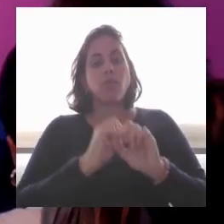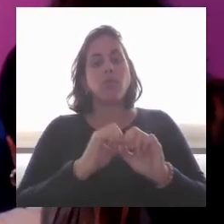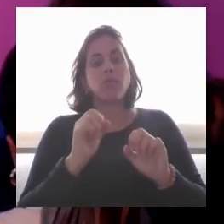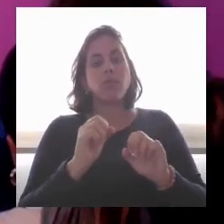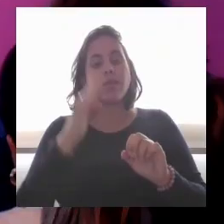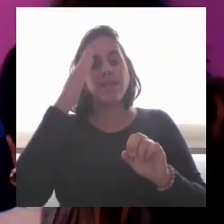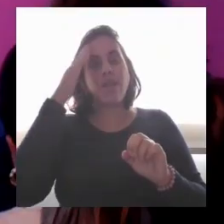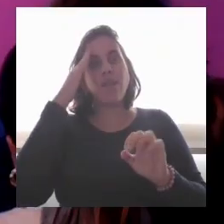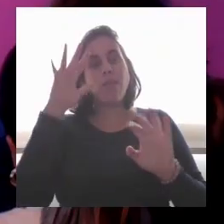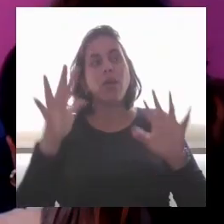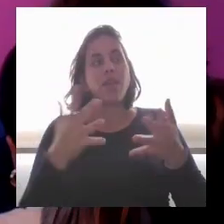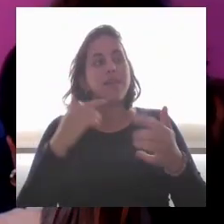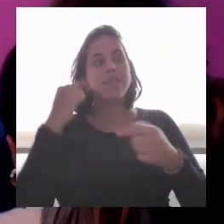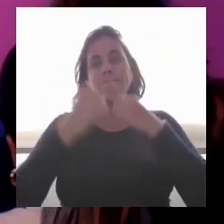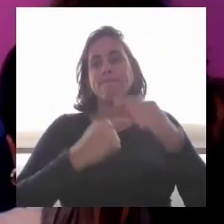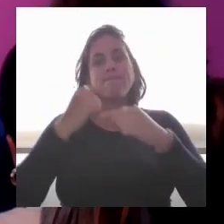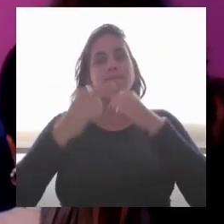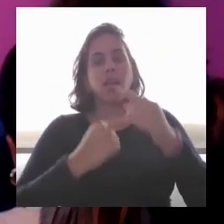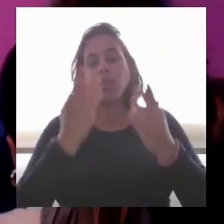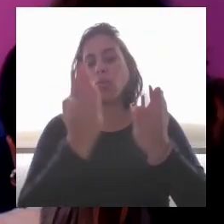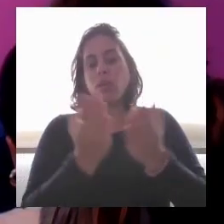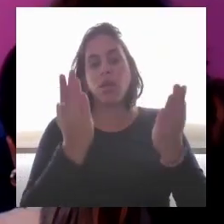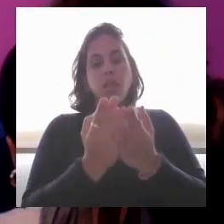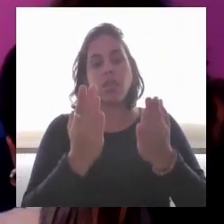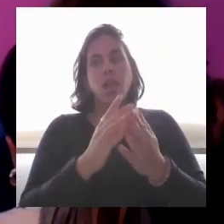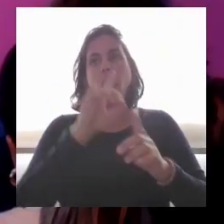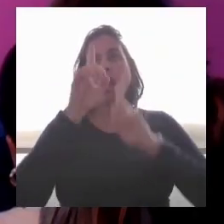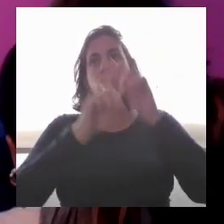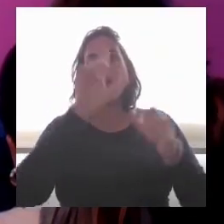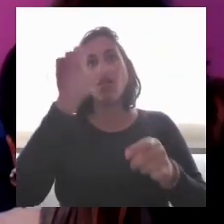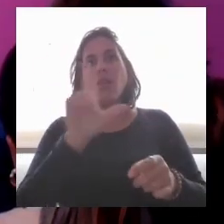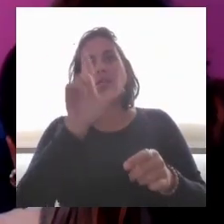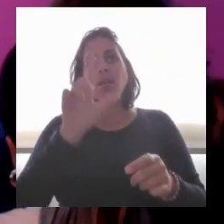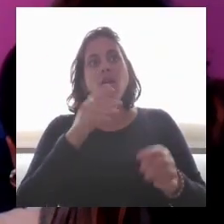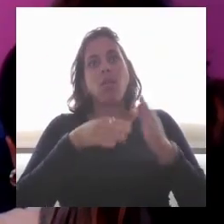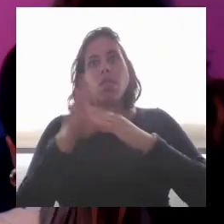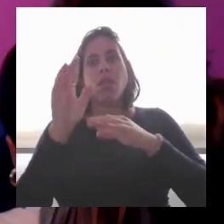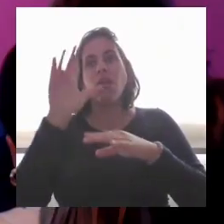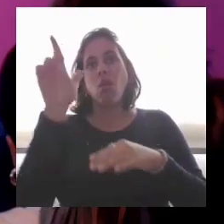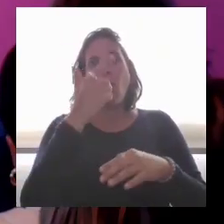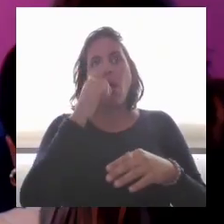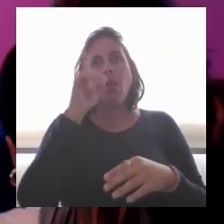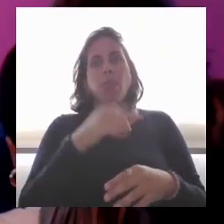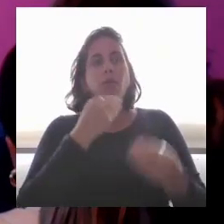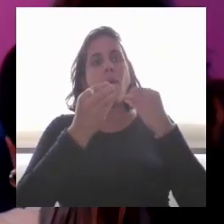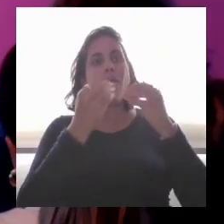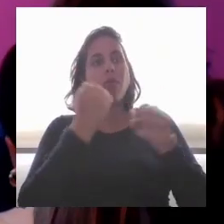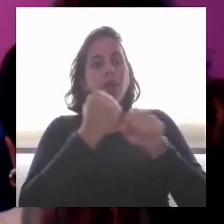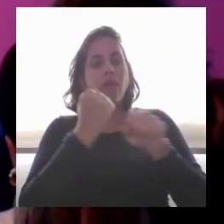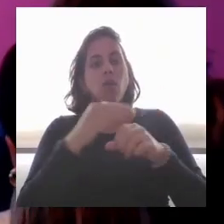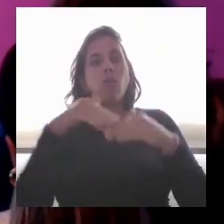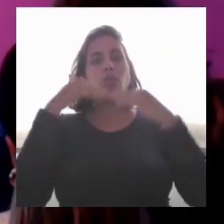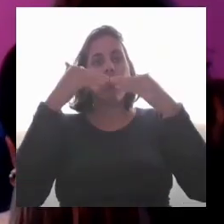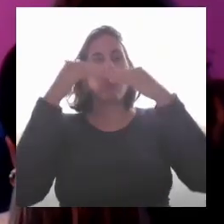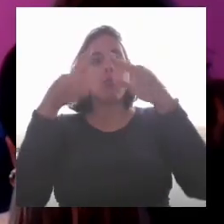sigue pasando. Hay estudiantes que incluso entran a la secundaria y no tienen fluidez lectora. Entonces, ¿cómo trabajo más adelante? Primero tengo que, como